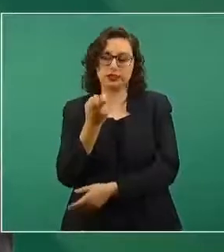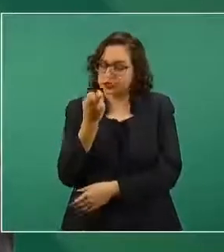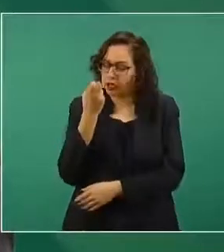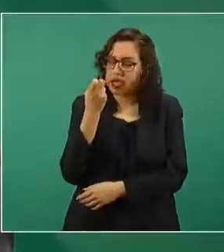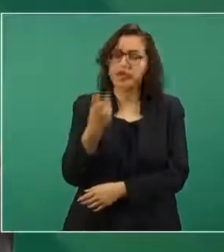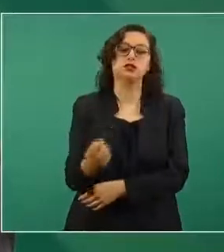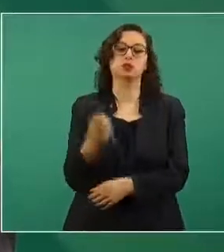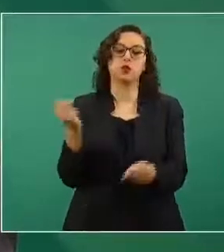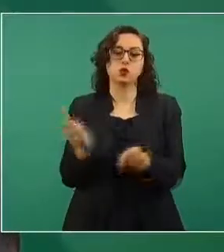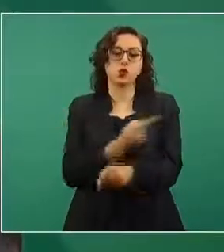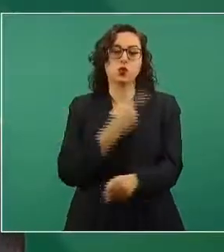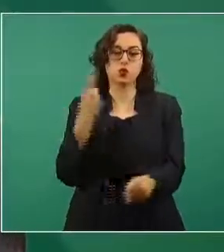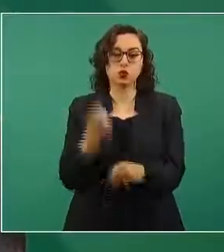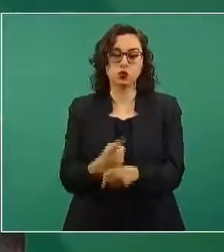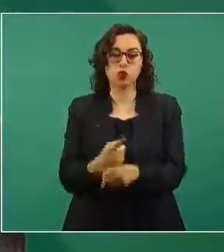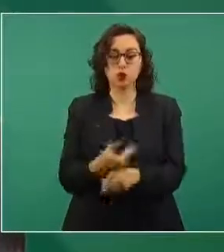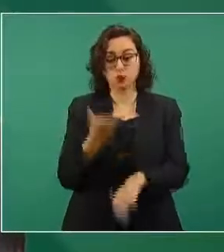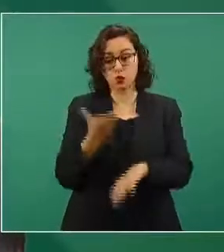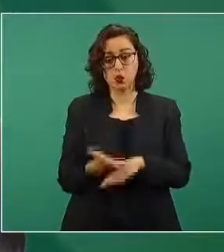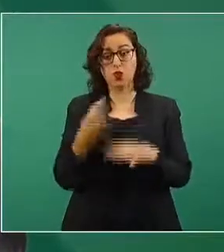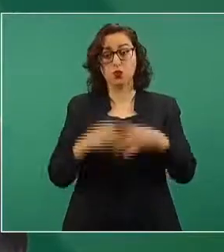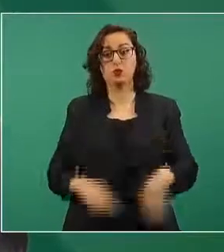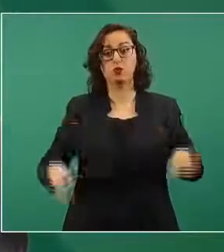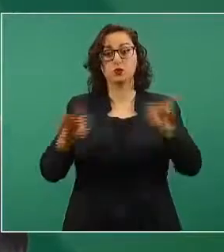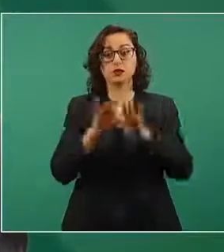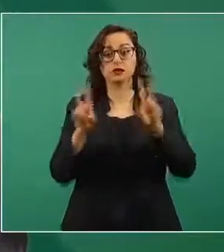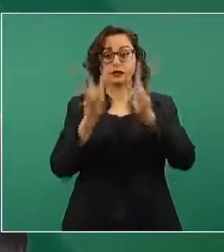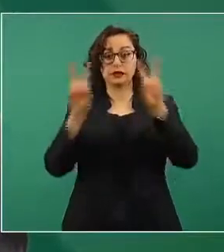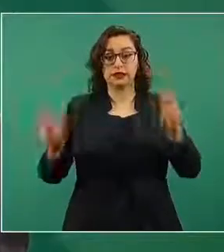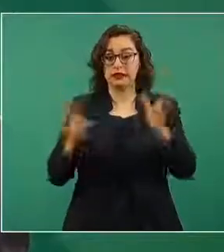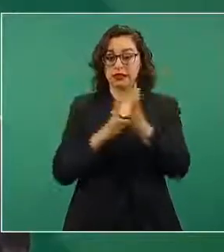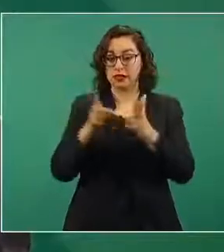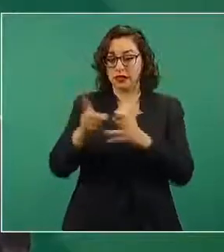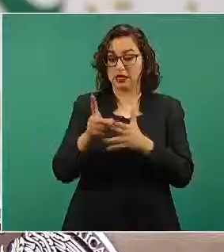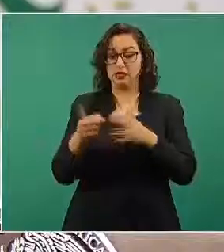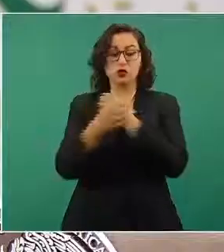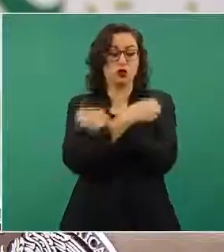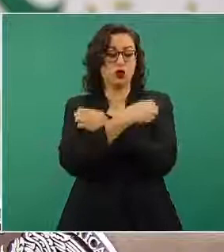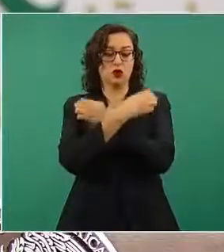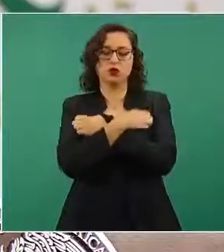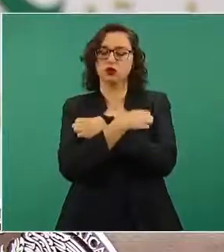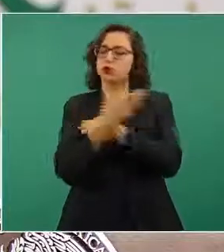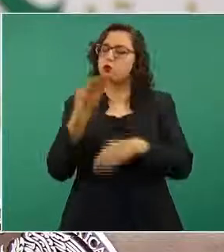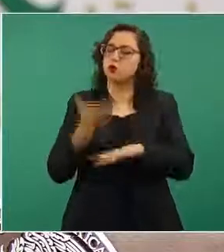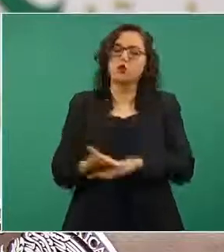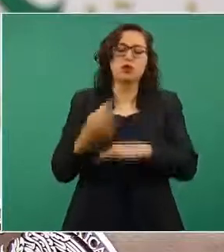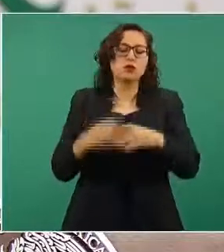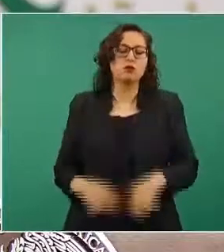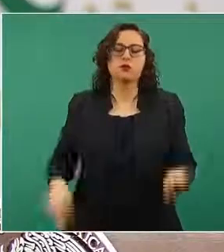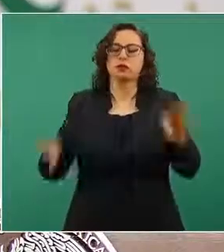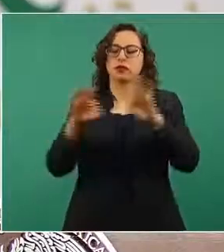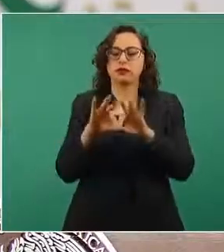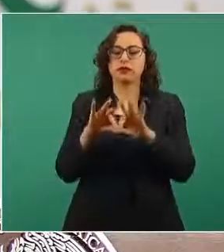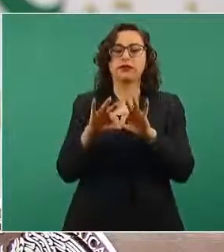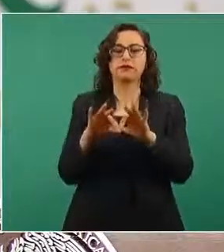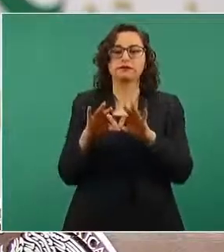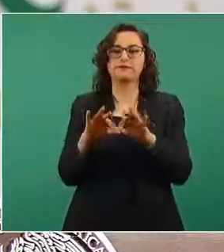Esto es muy, muy importante porque el derecho a la educación es uno de los derechos fundamentales que queremos